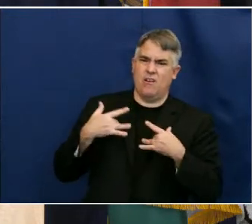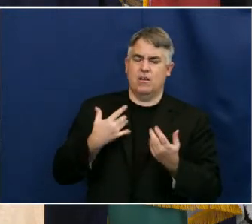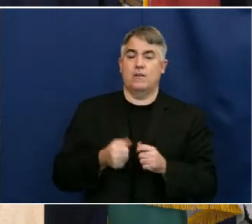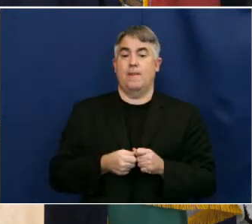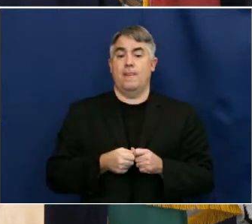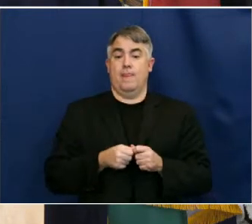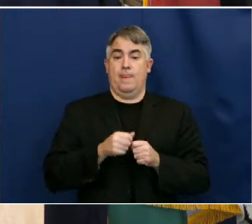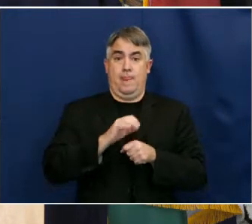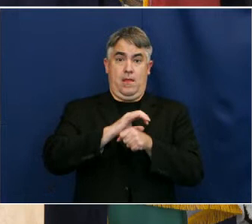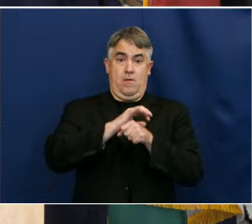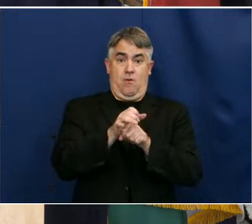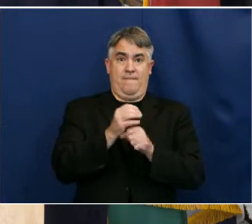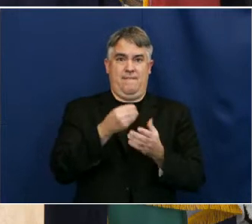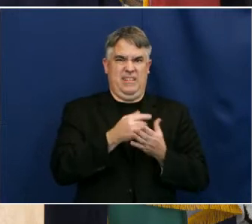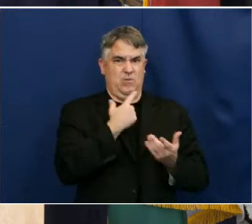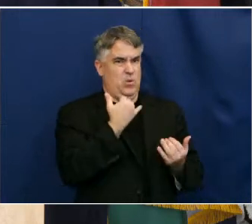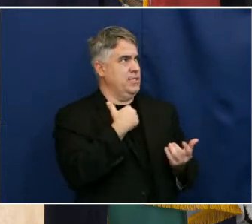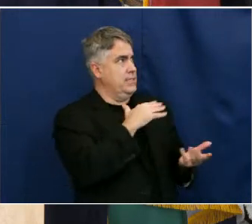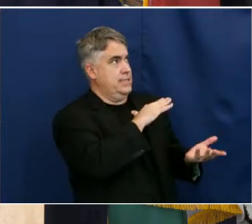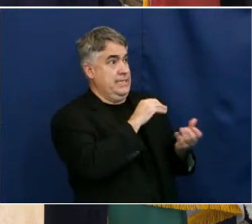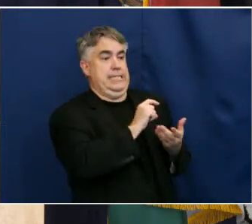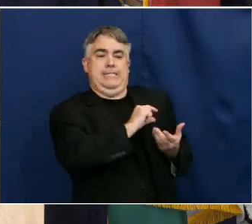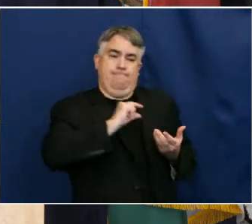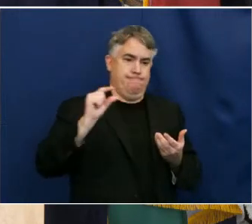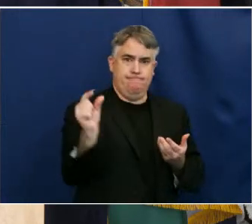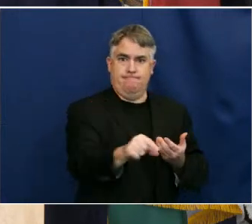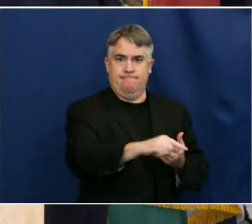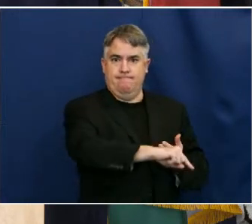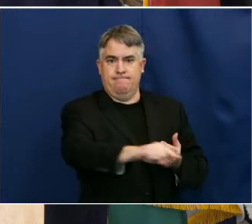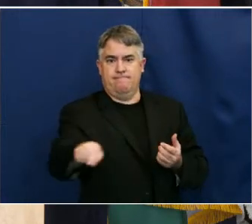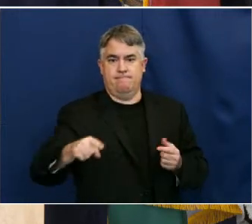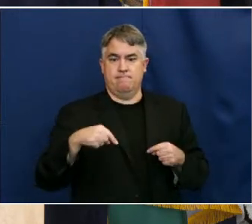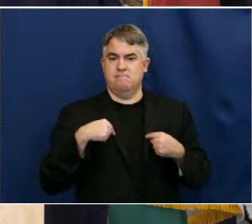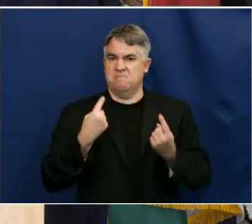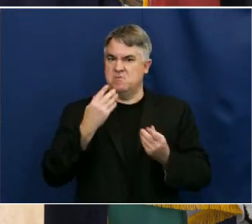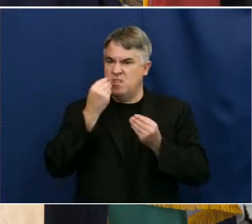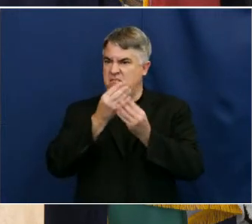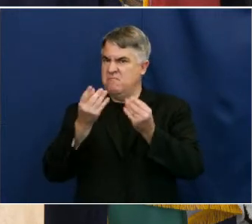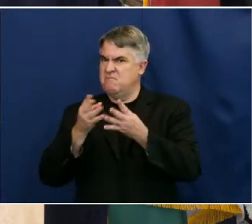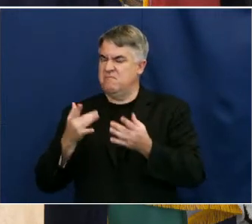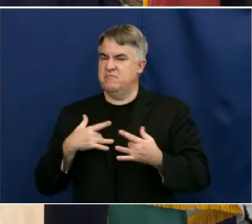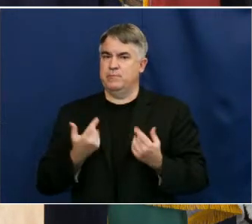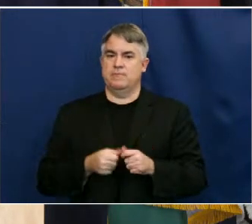will be providing additional updates on this, but we wanted to make sure that we share that with you today.